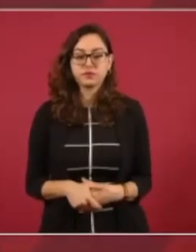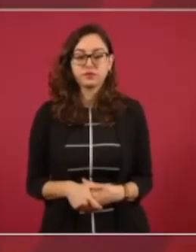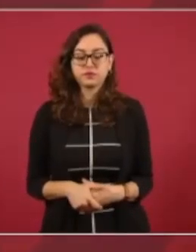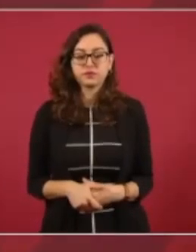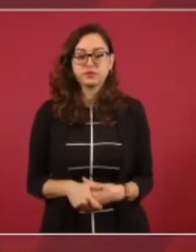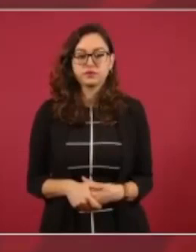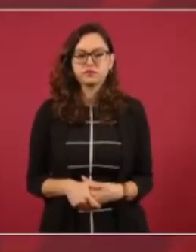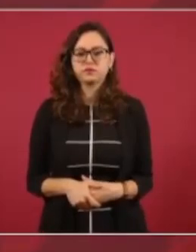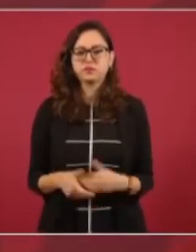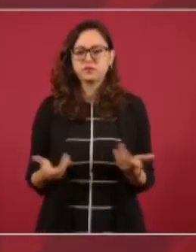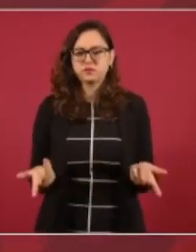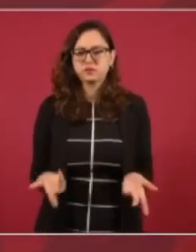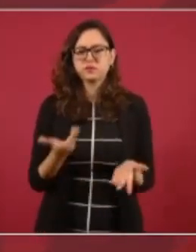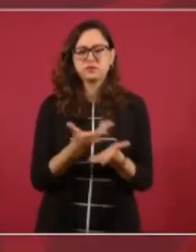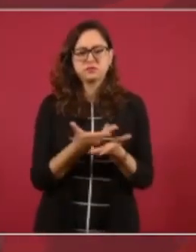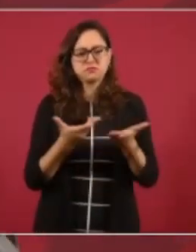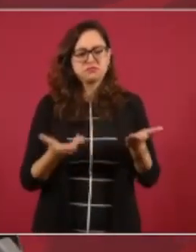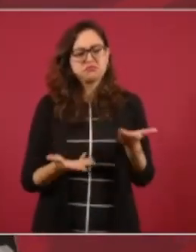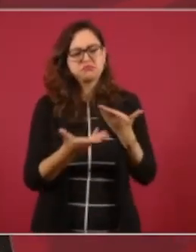un tono distinto,